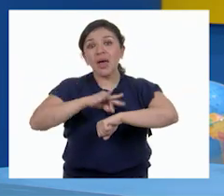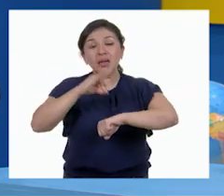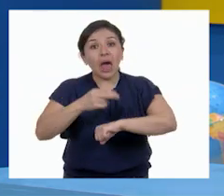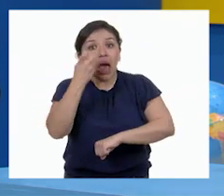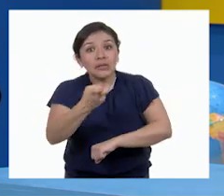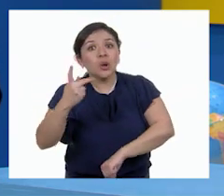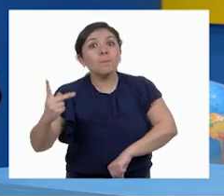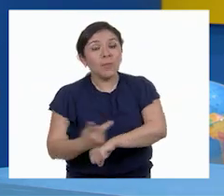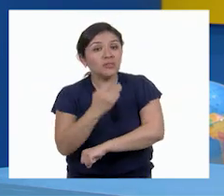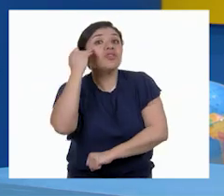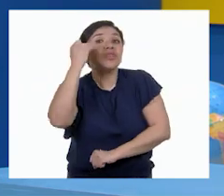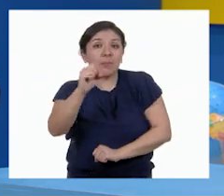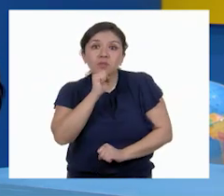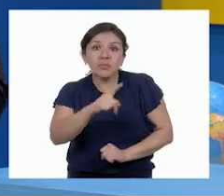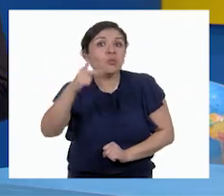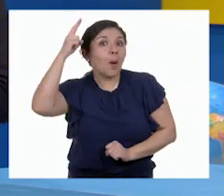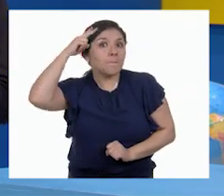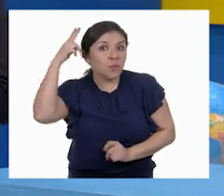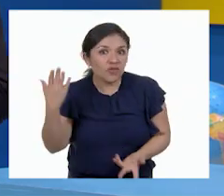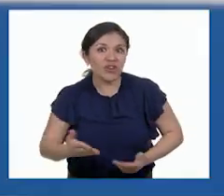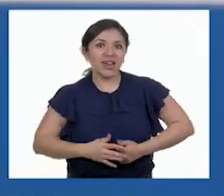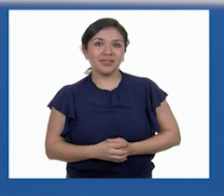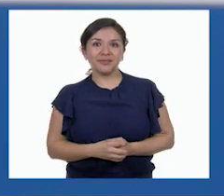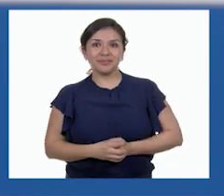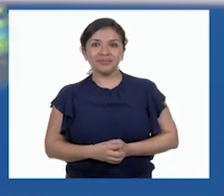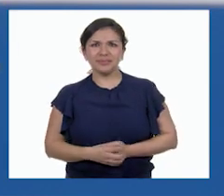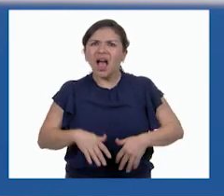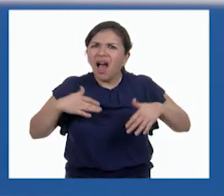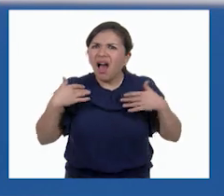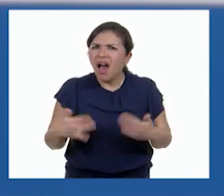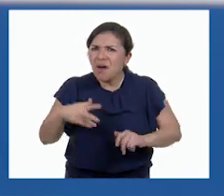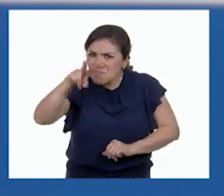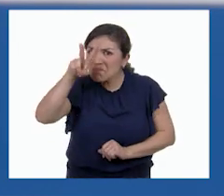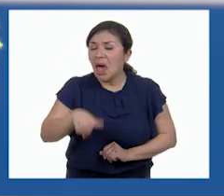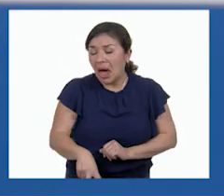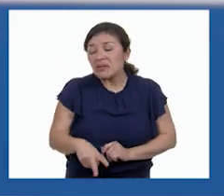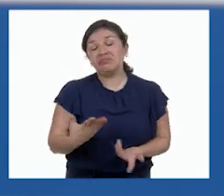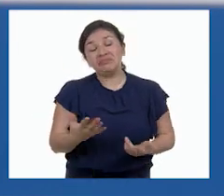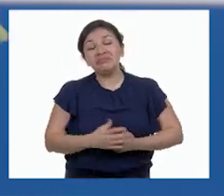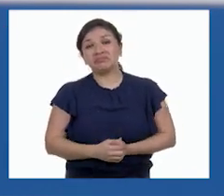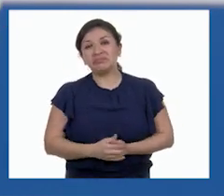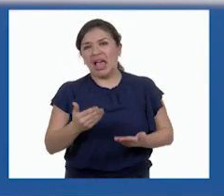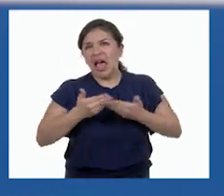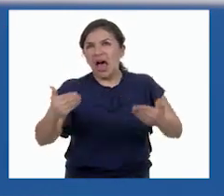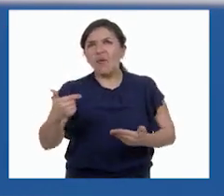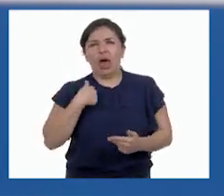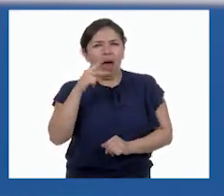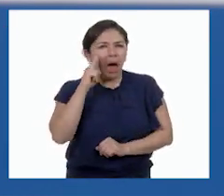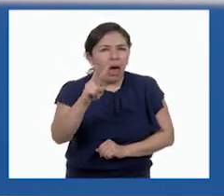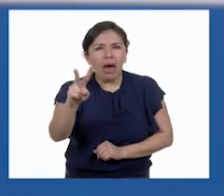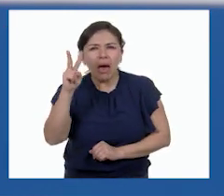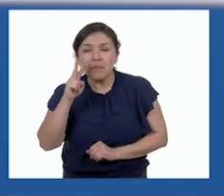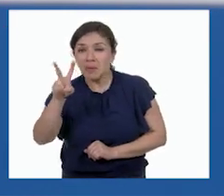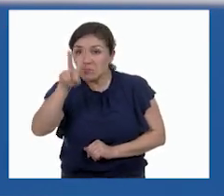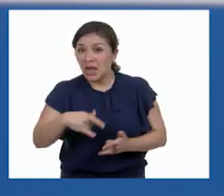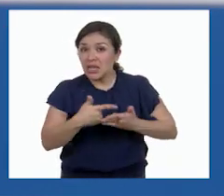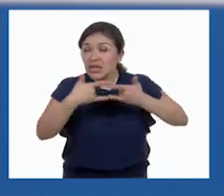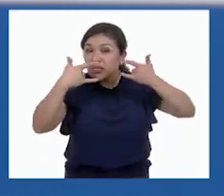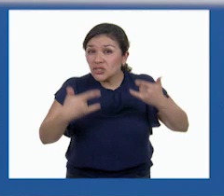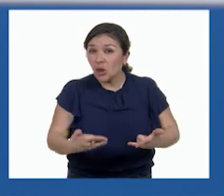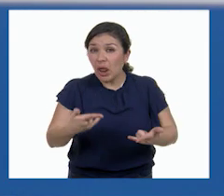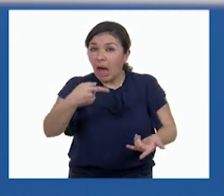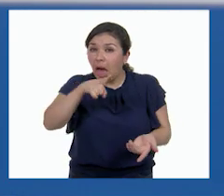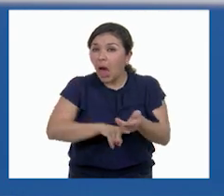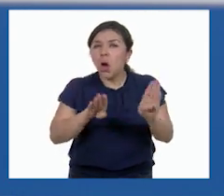ocurrió durante el porfiriato. ¿Sí? ¡Wow! No, pues sí, maestra. Ahora estoy viendo cómo la historia no es